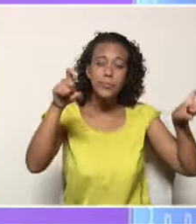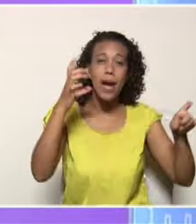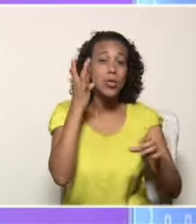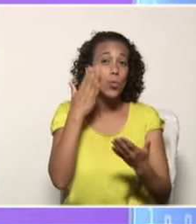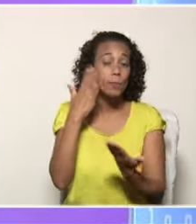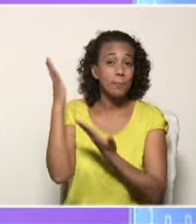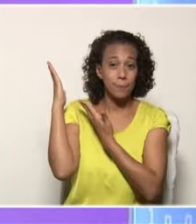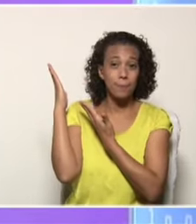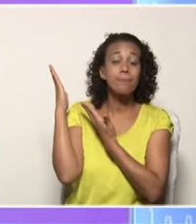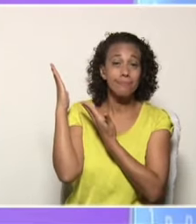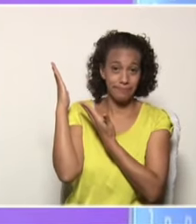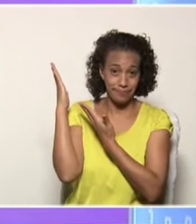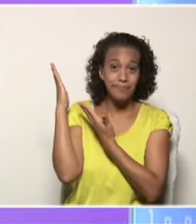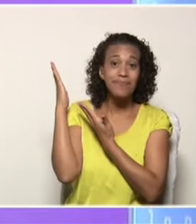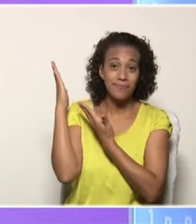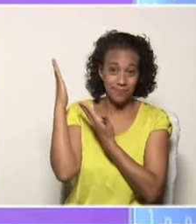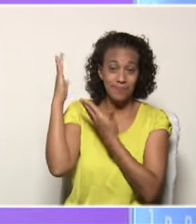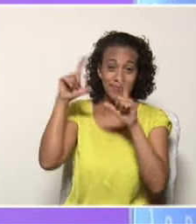es